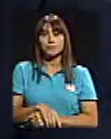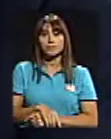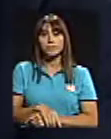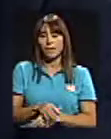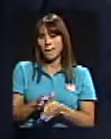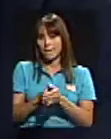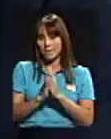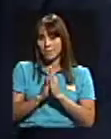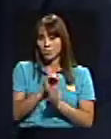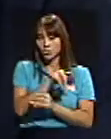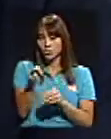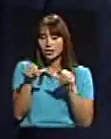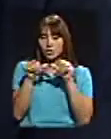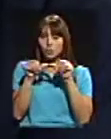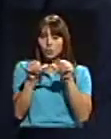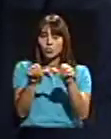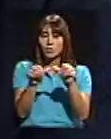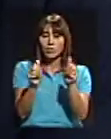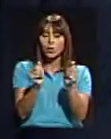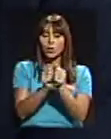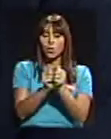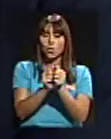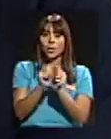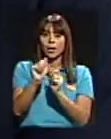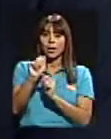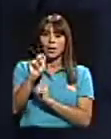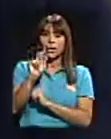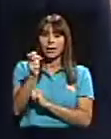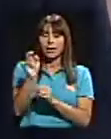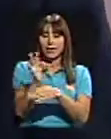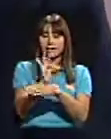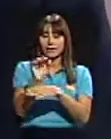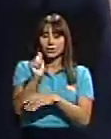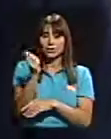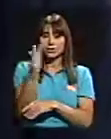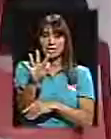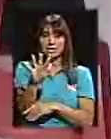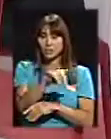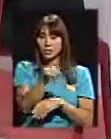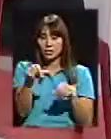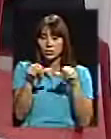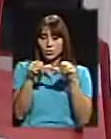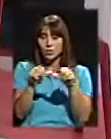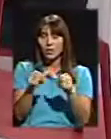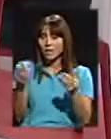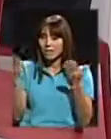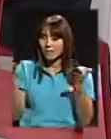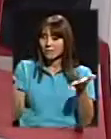Les pedimos que se queden con este canal que es de ustedes y